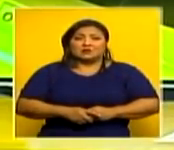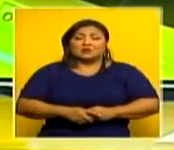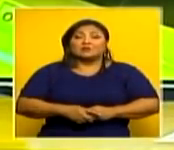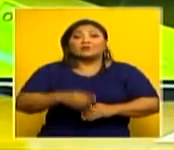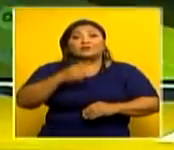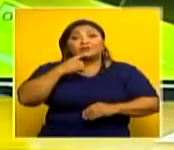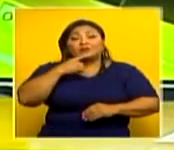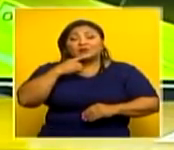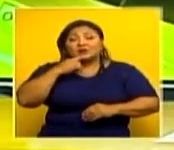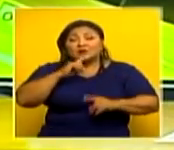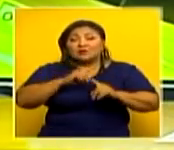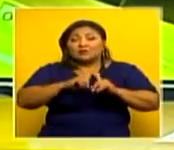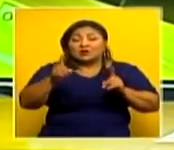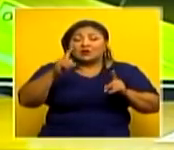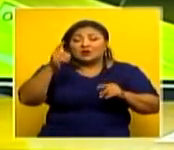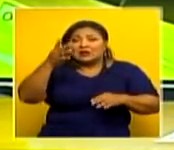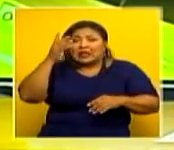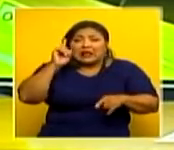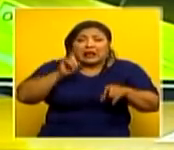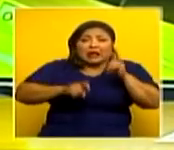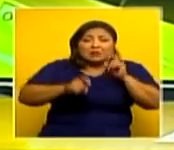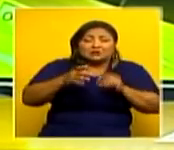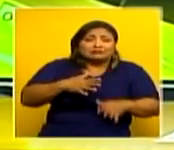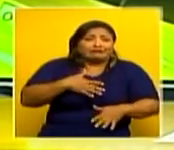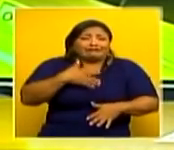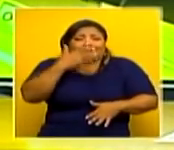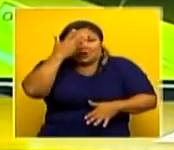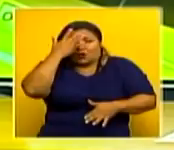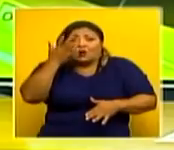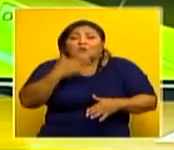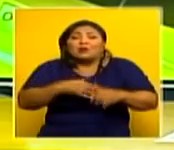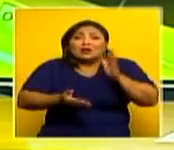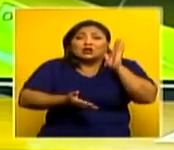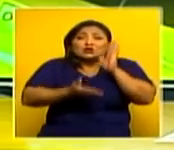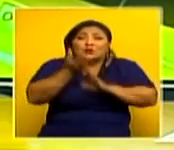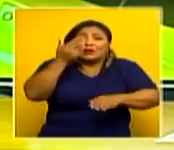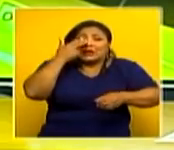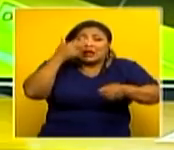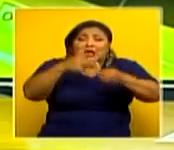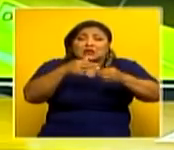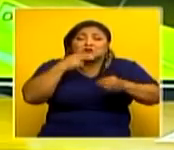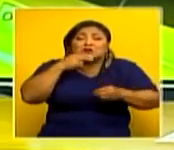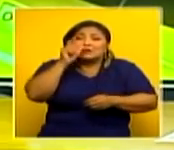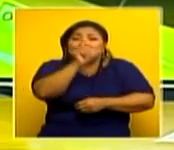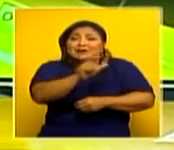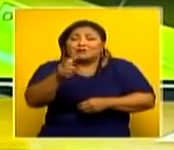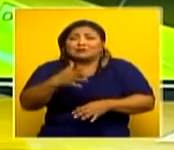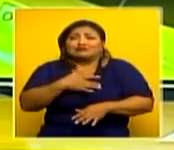Diversas reacciones por el alza del precio de la gasolina super surgen en los ciudadanos.